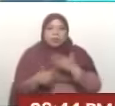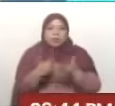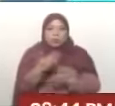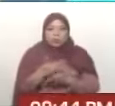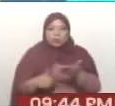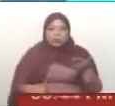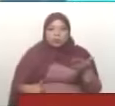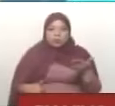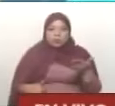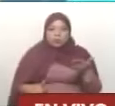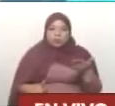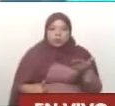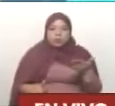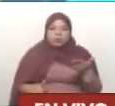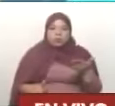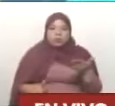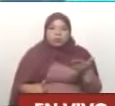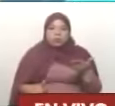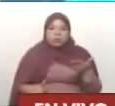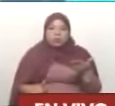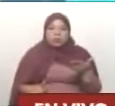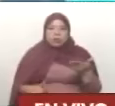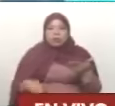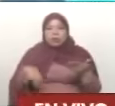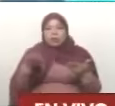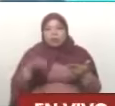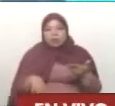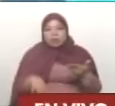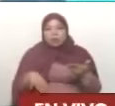documentos. ¿Cómo se llama este estado?